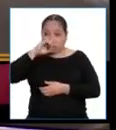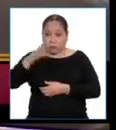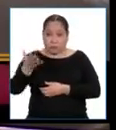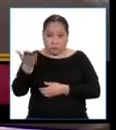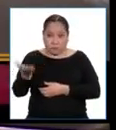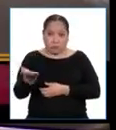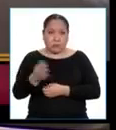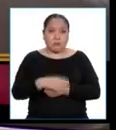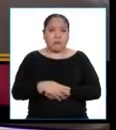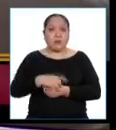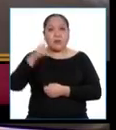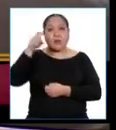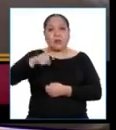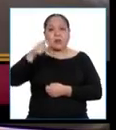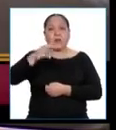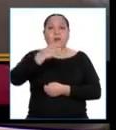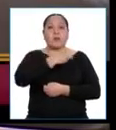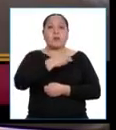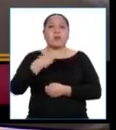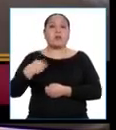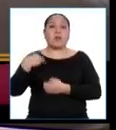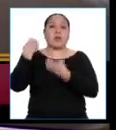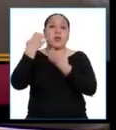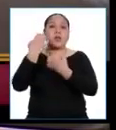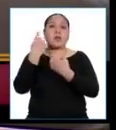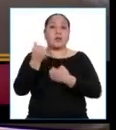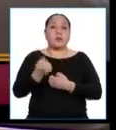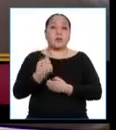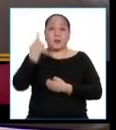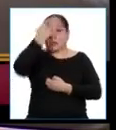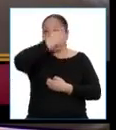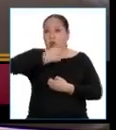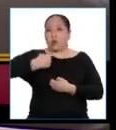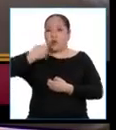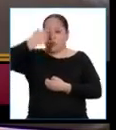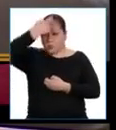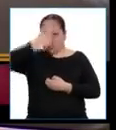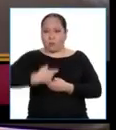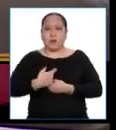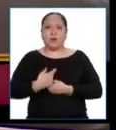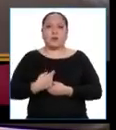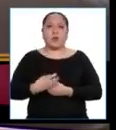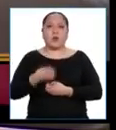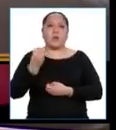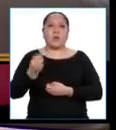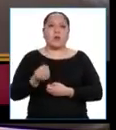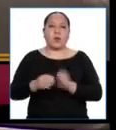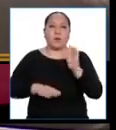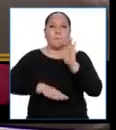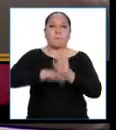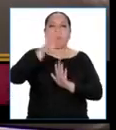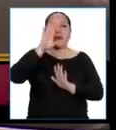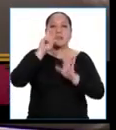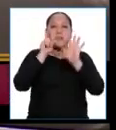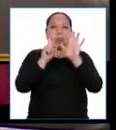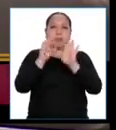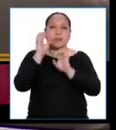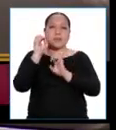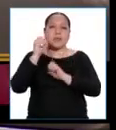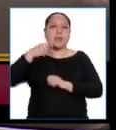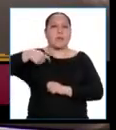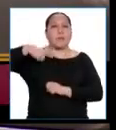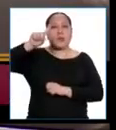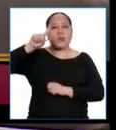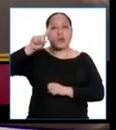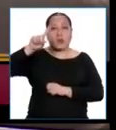esto, necesitamos una ministra de Economía con rostro humano, porque más de 60 millones ha ido a